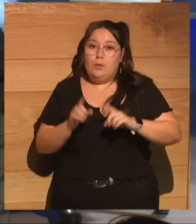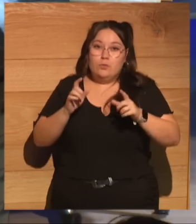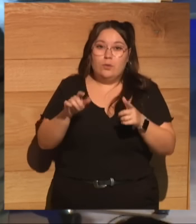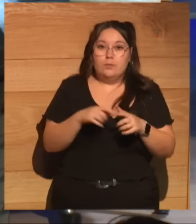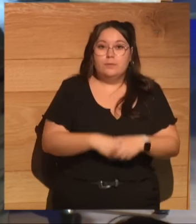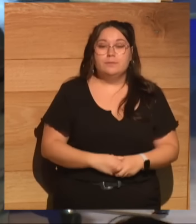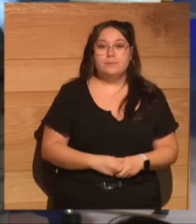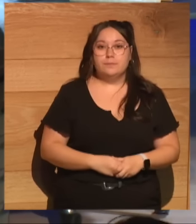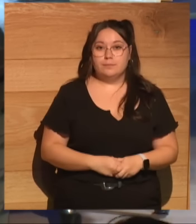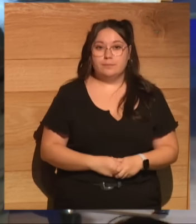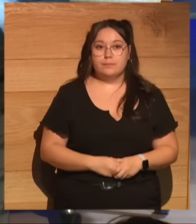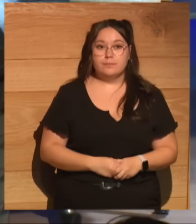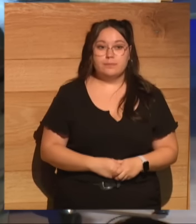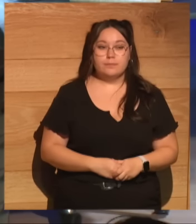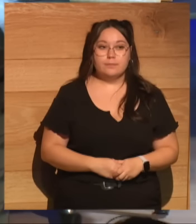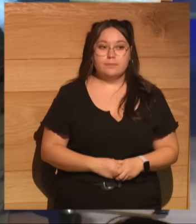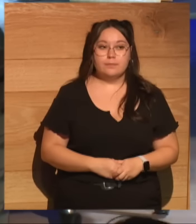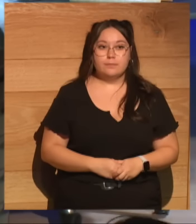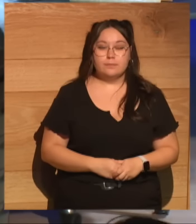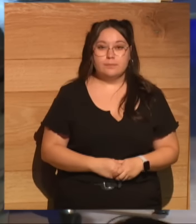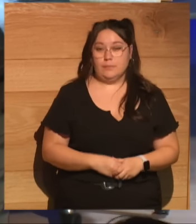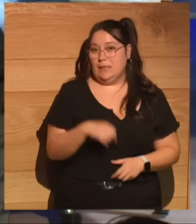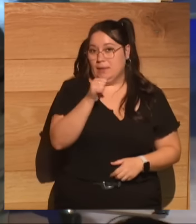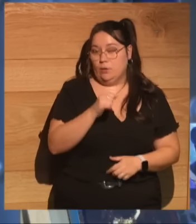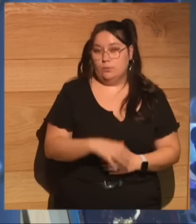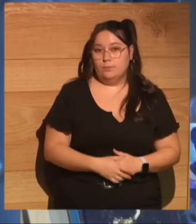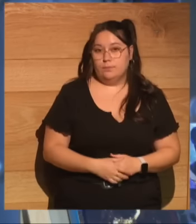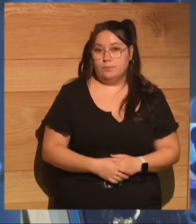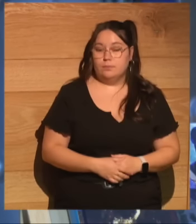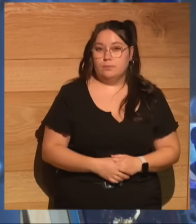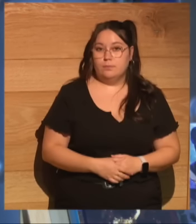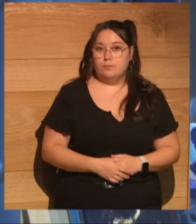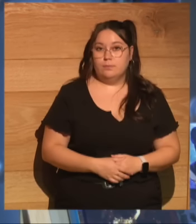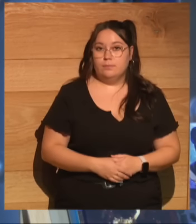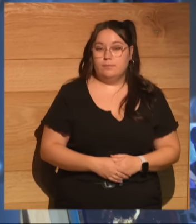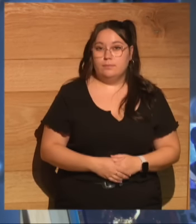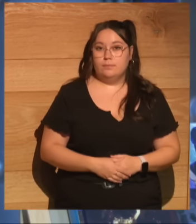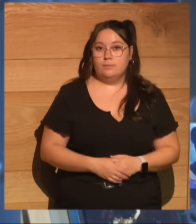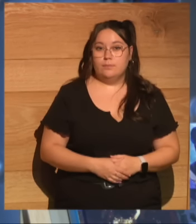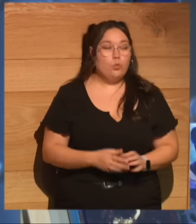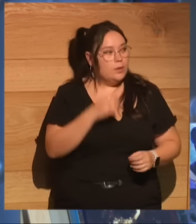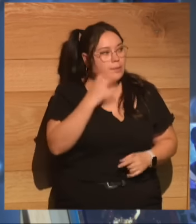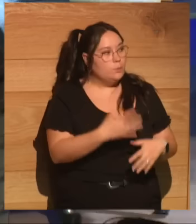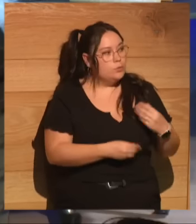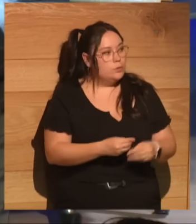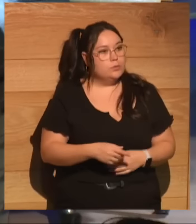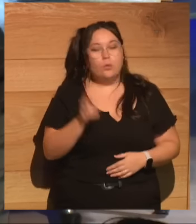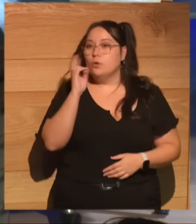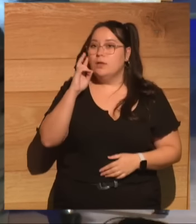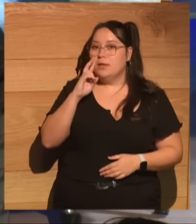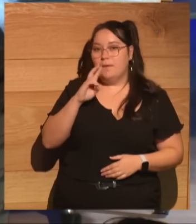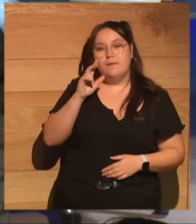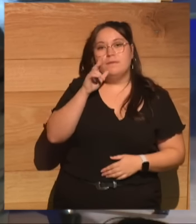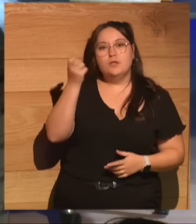Claro. Y luego empieza... umba, umba, umba, umba, umba. Y luego, sin embargo, eso es muy de Danny Elfman. Umba, umba, umba. He visto a Homer ahí,